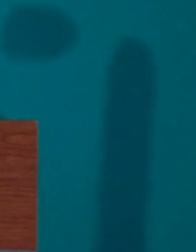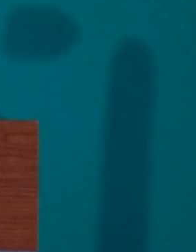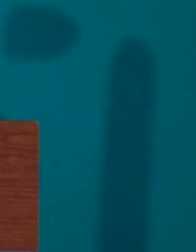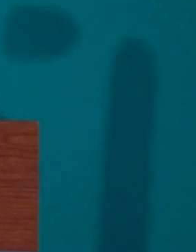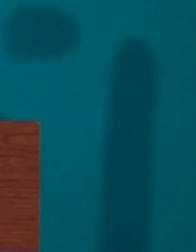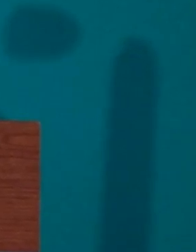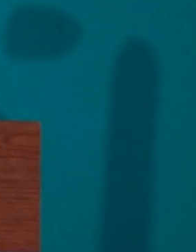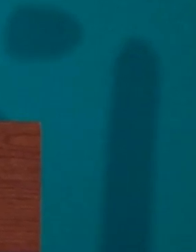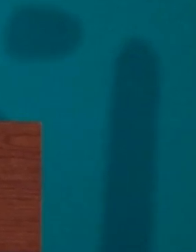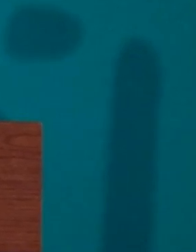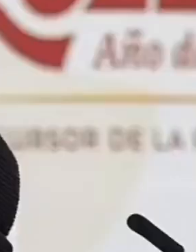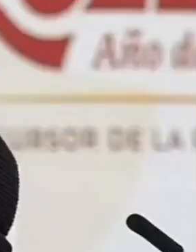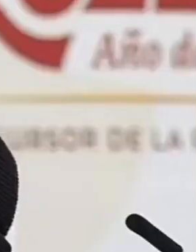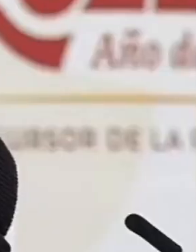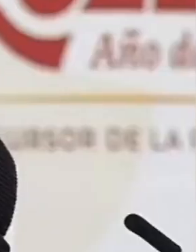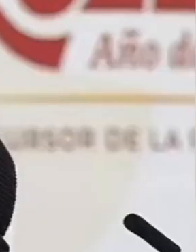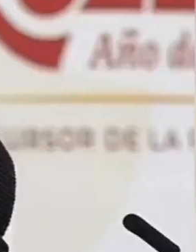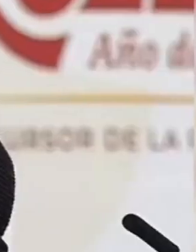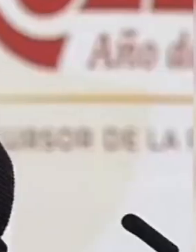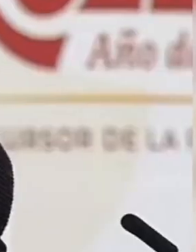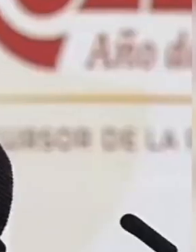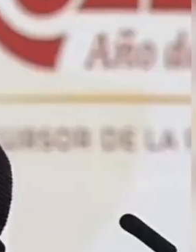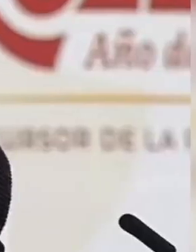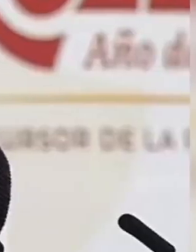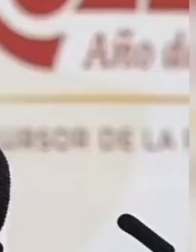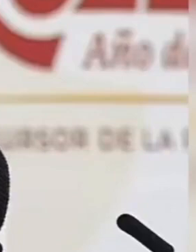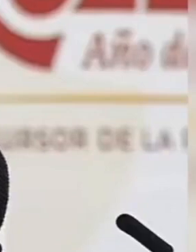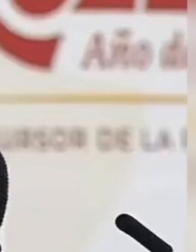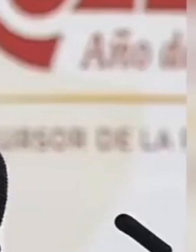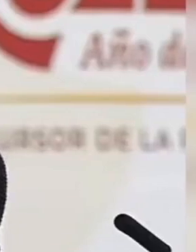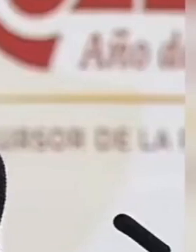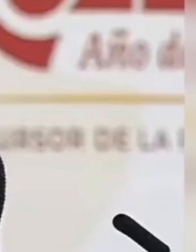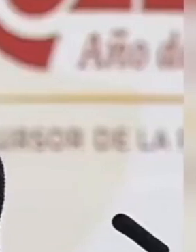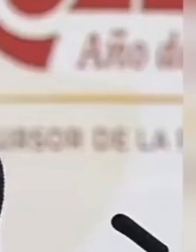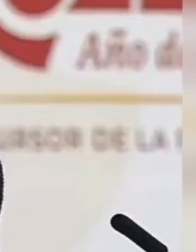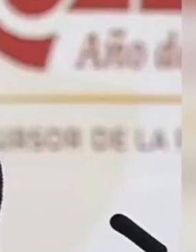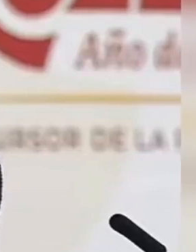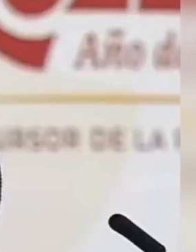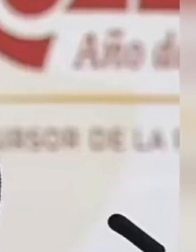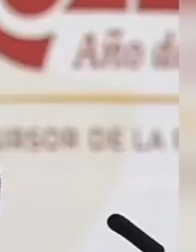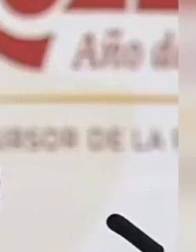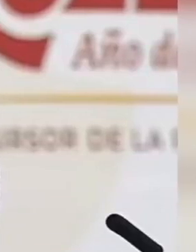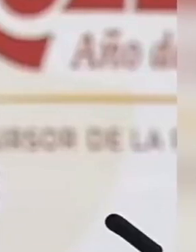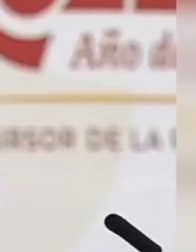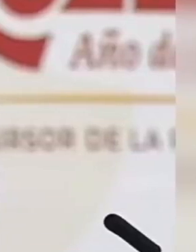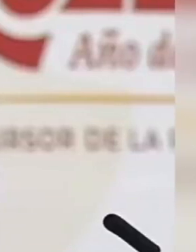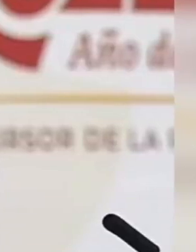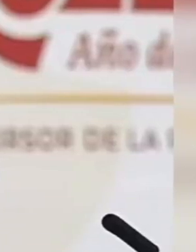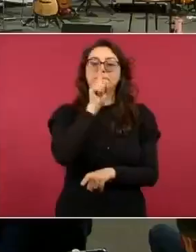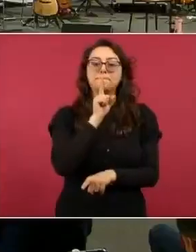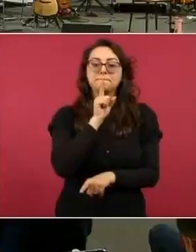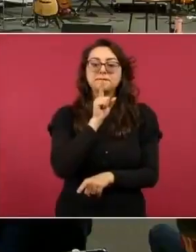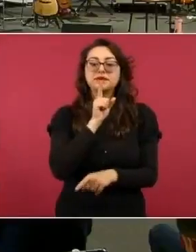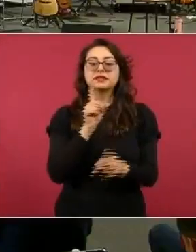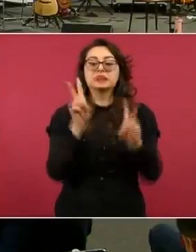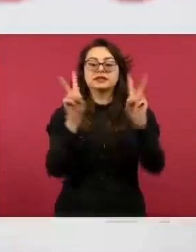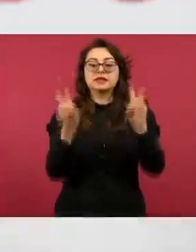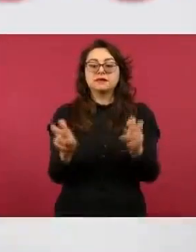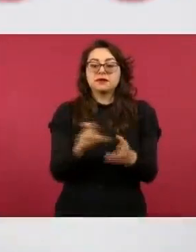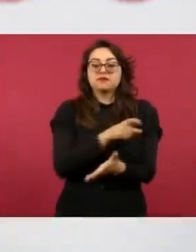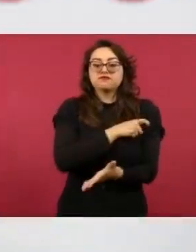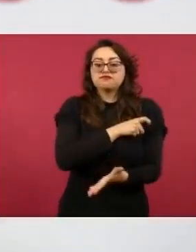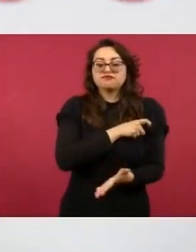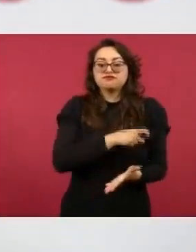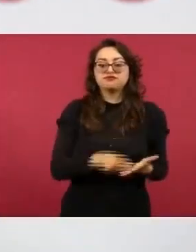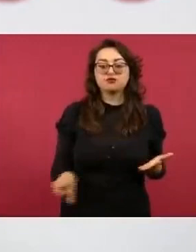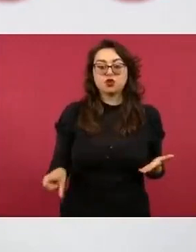el estrado público, desde esta posición de la tribuna pública del presidente, contrasta con lo que realmente